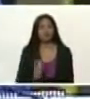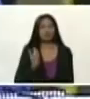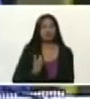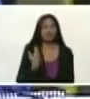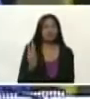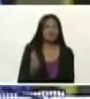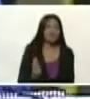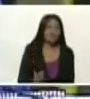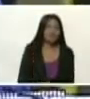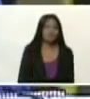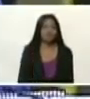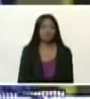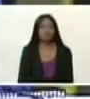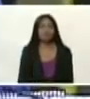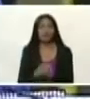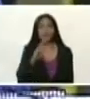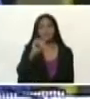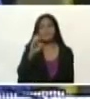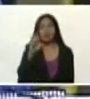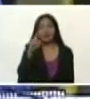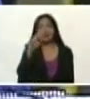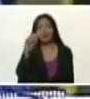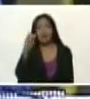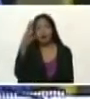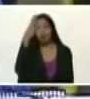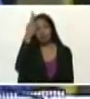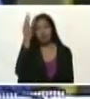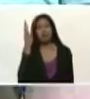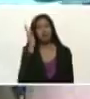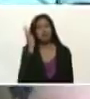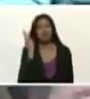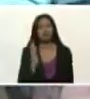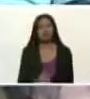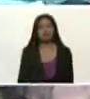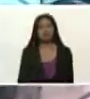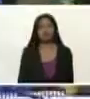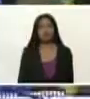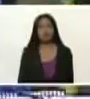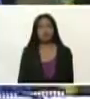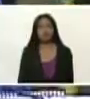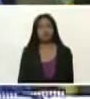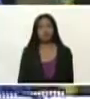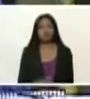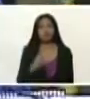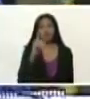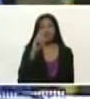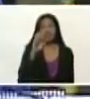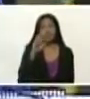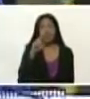A María Collantes, concejal, mujer. A David Cobo.